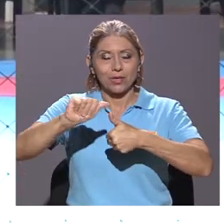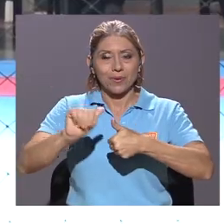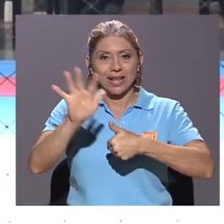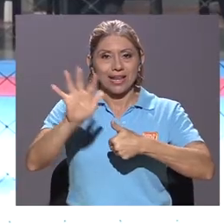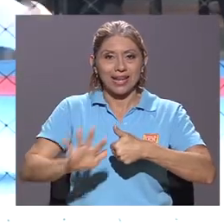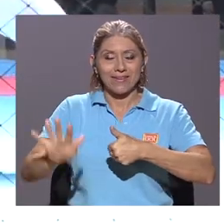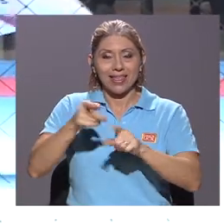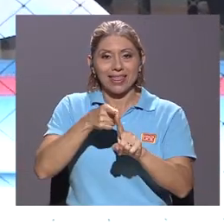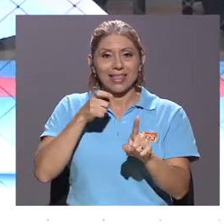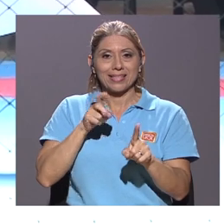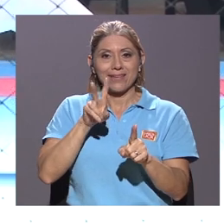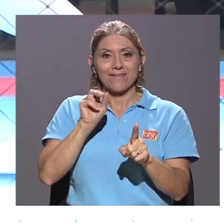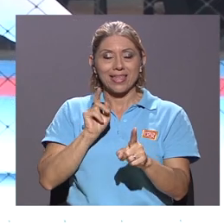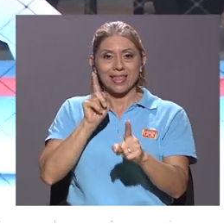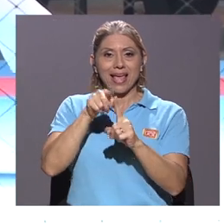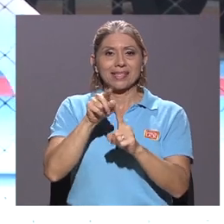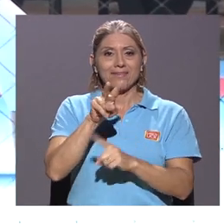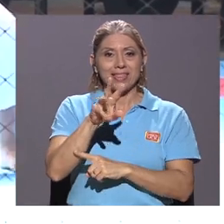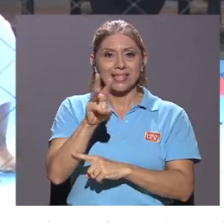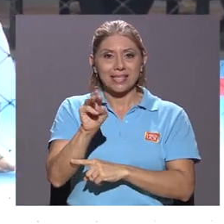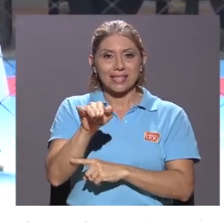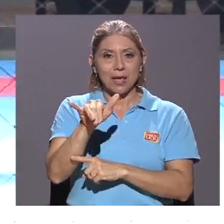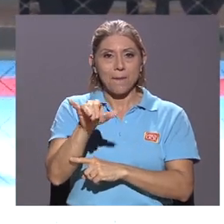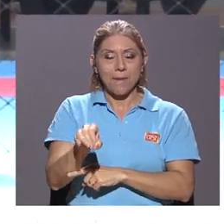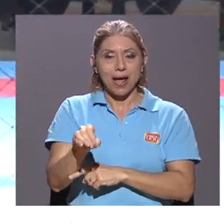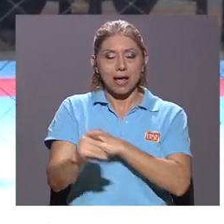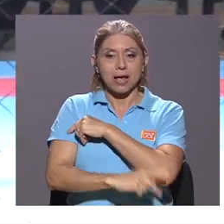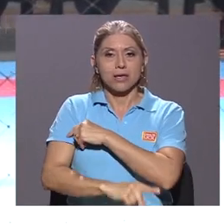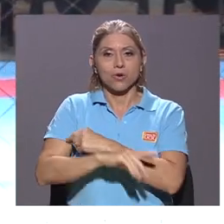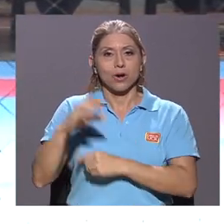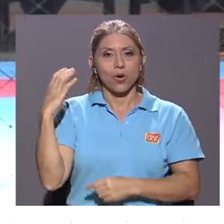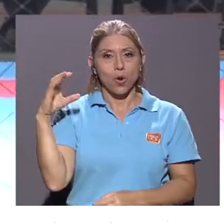del 20 al 26 de mayo en colombia